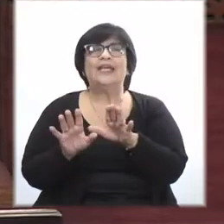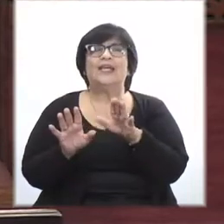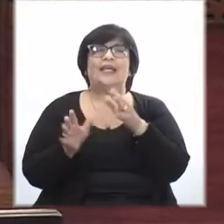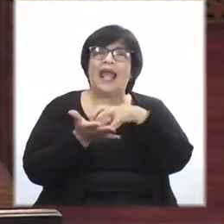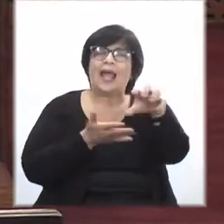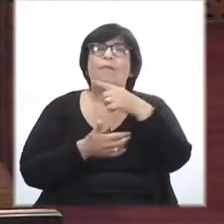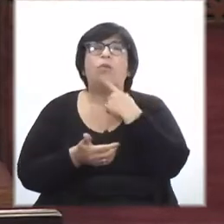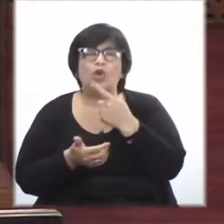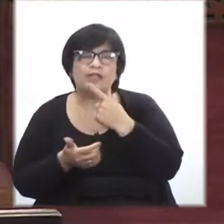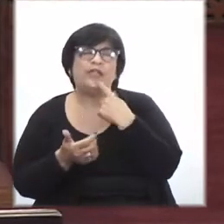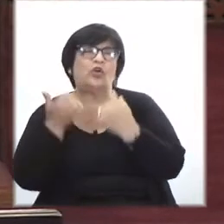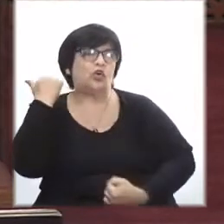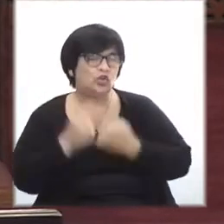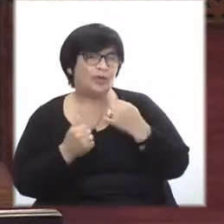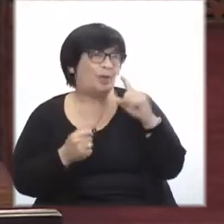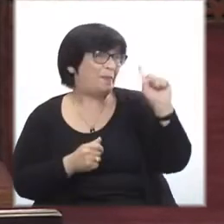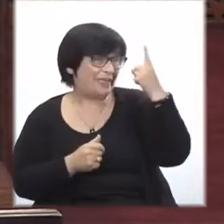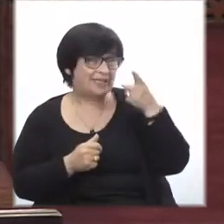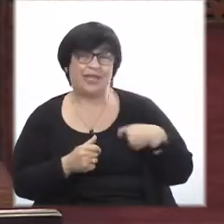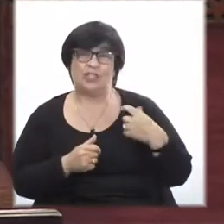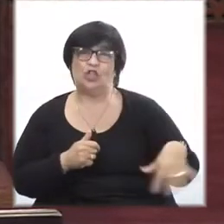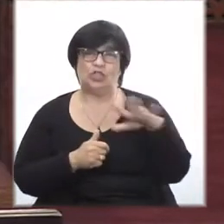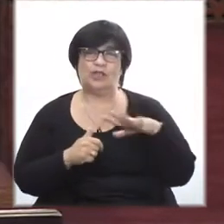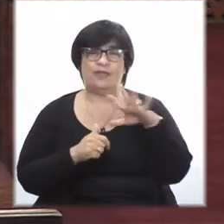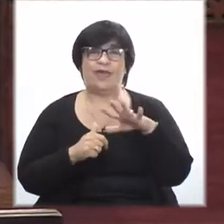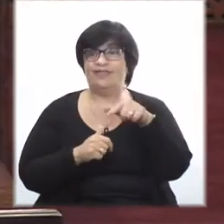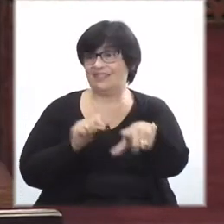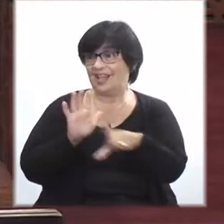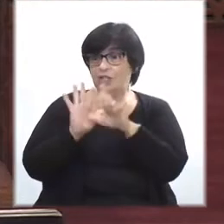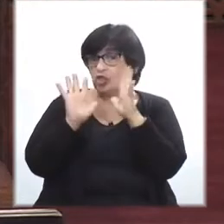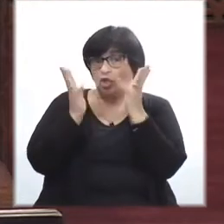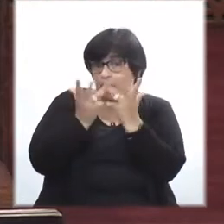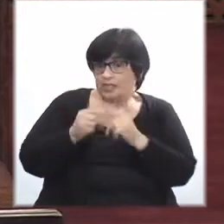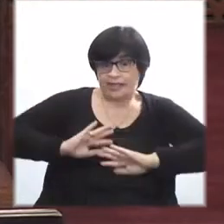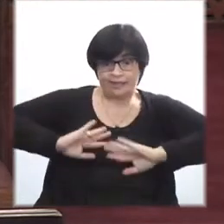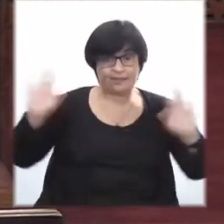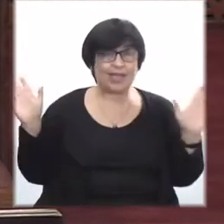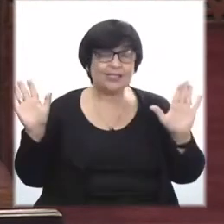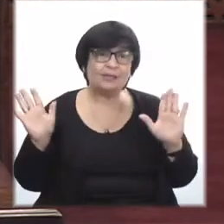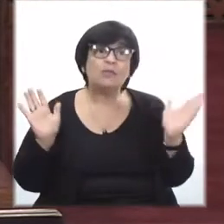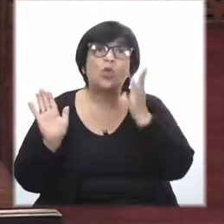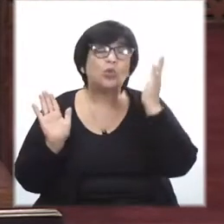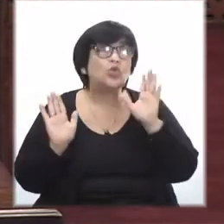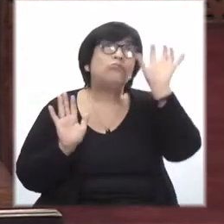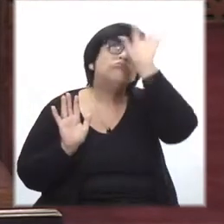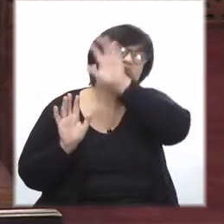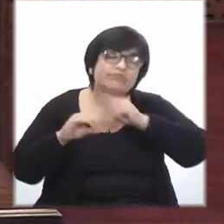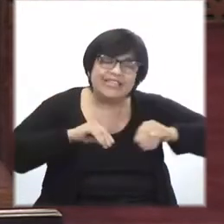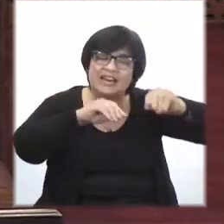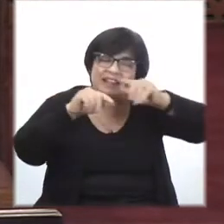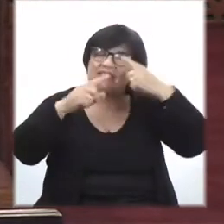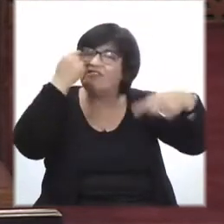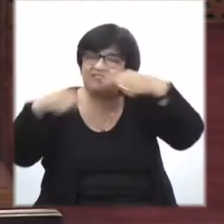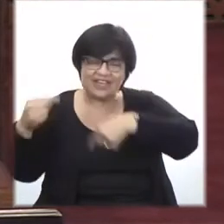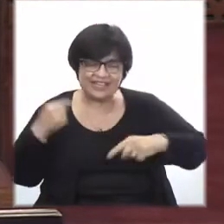político, económico y particularmente social. Esta ley simplemente ordena la producción en los distintos tipos de tierras que tiene el país, radicando la